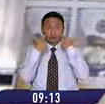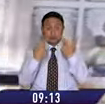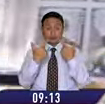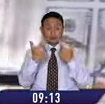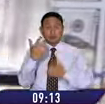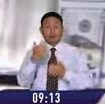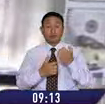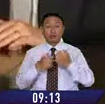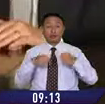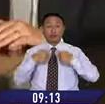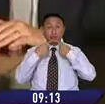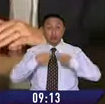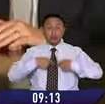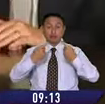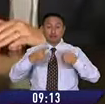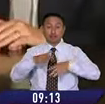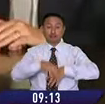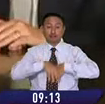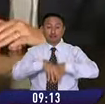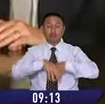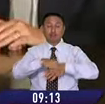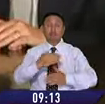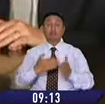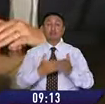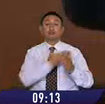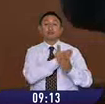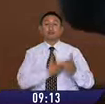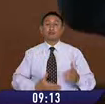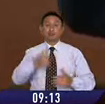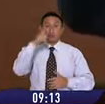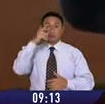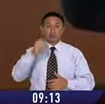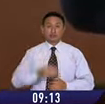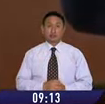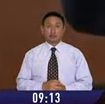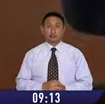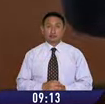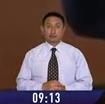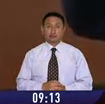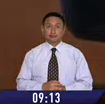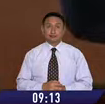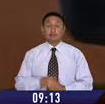también un posible anuncio de movilizaciones en contra del presidente Guillermo Lasso, lo que